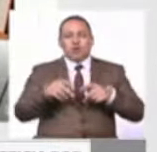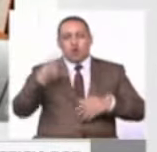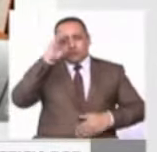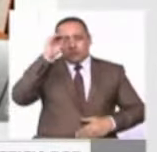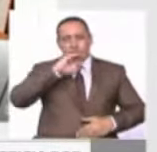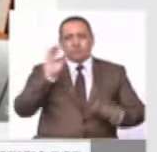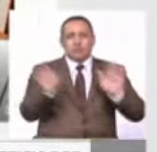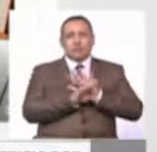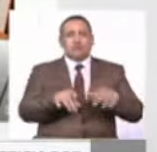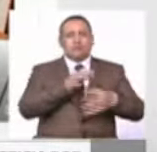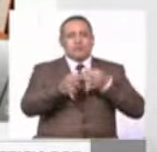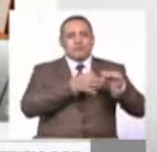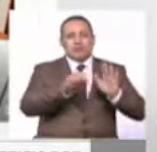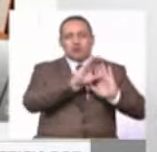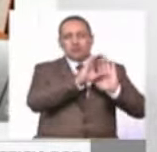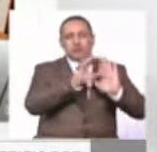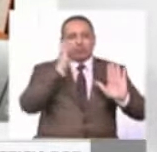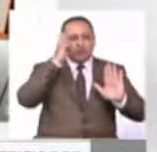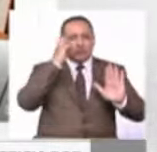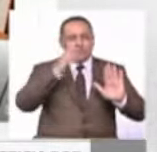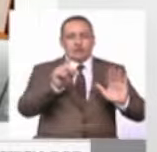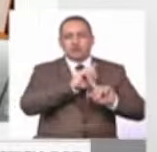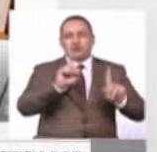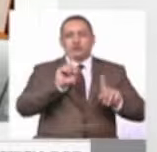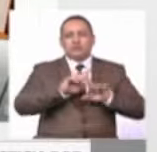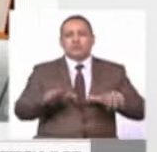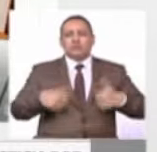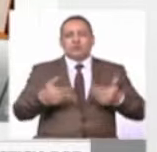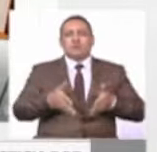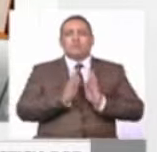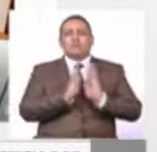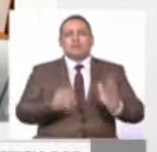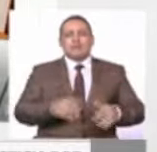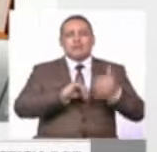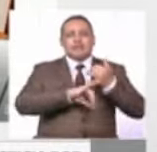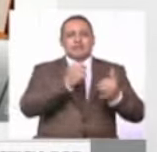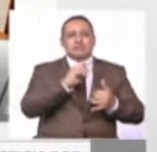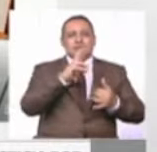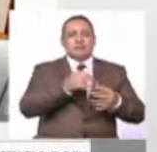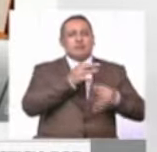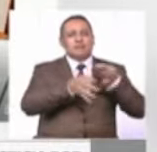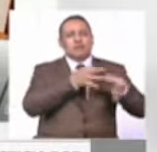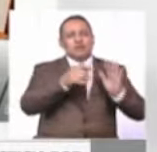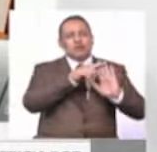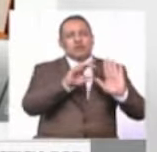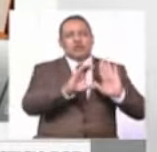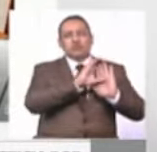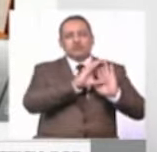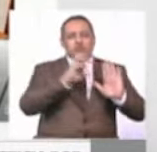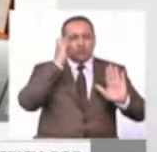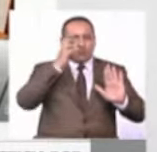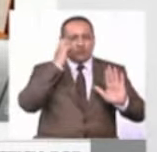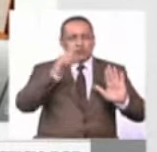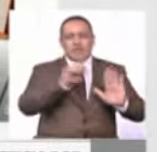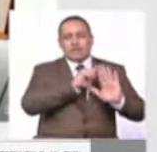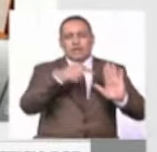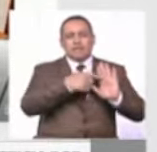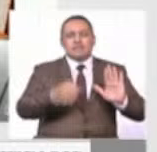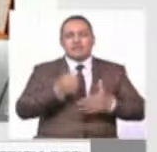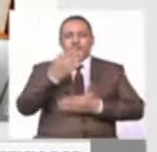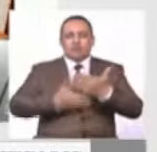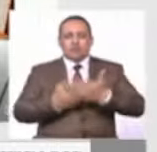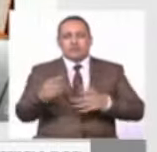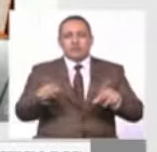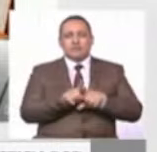pero no pues para interpretar la Constitución jamás se le pidió a servir un informe interpretativo de la Constitución ese informe que